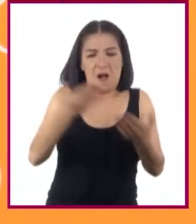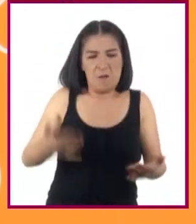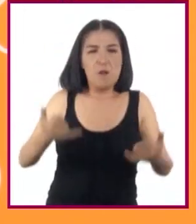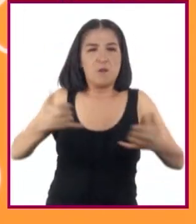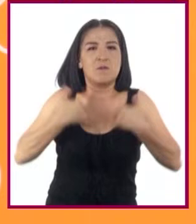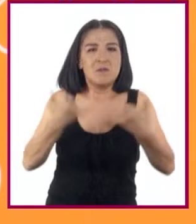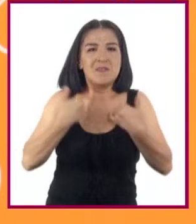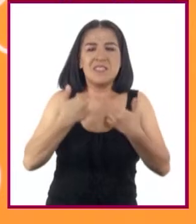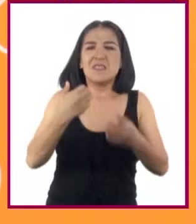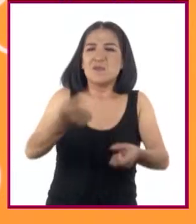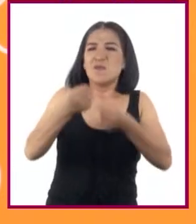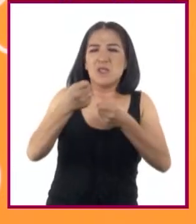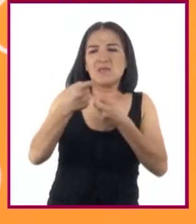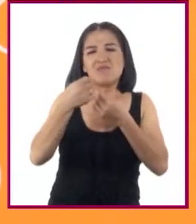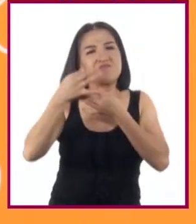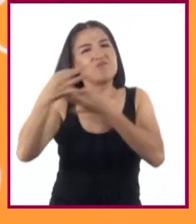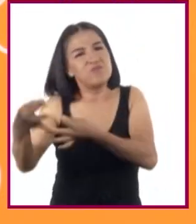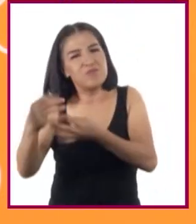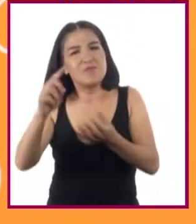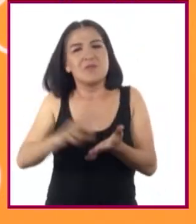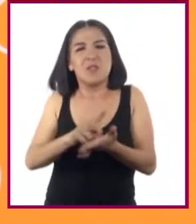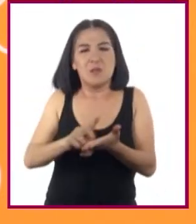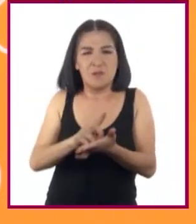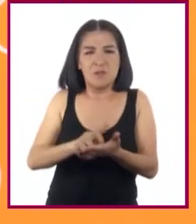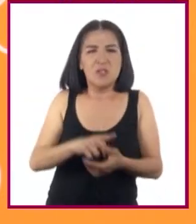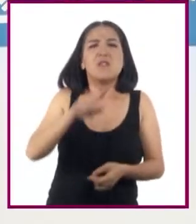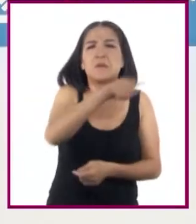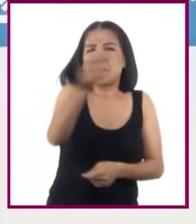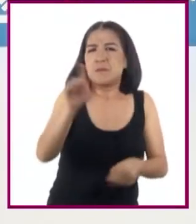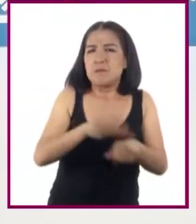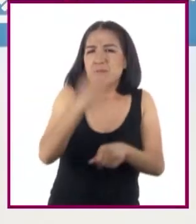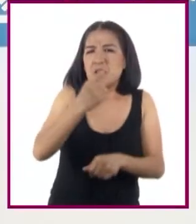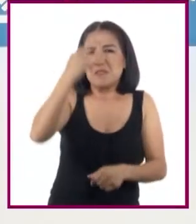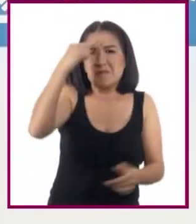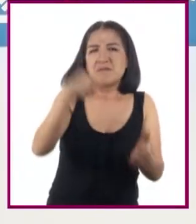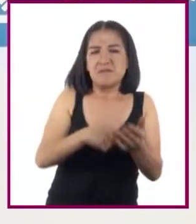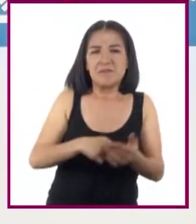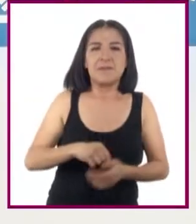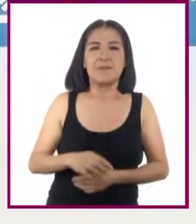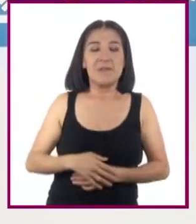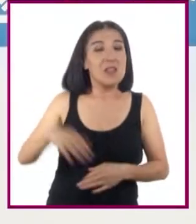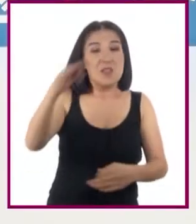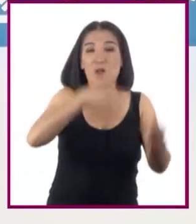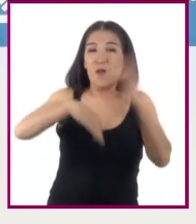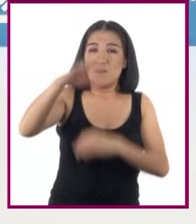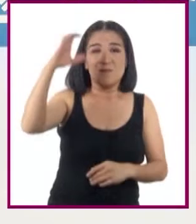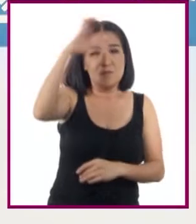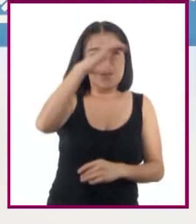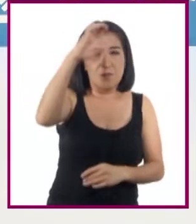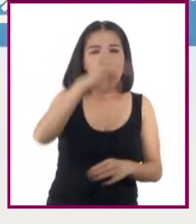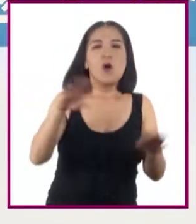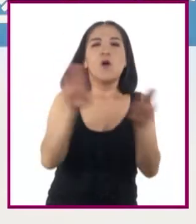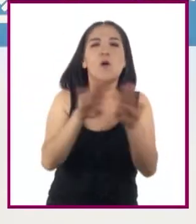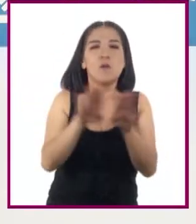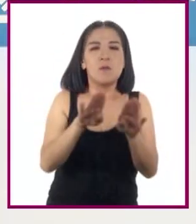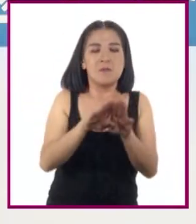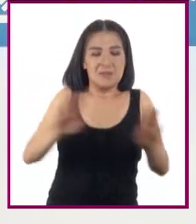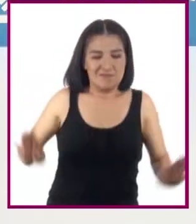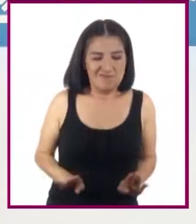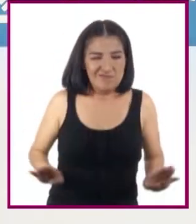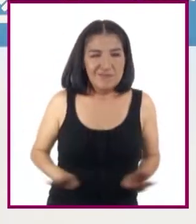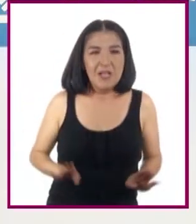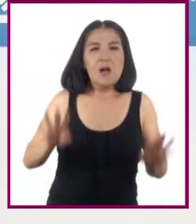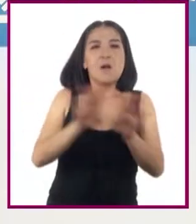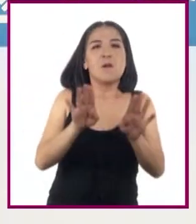se enganchan con las drogas. ¿Ustedes por qué creen? En todas las culturas se pueden generar conductas